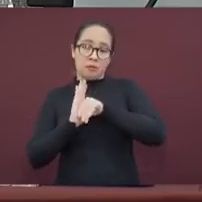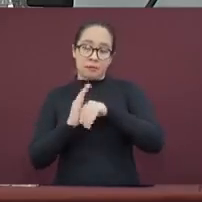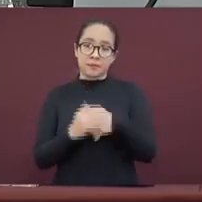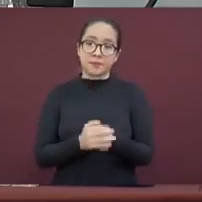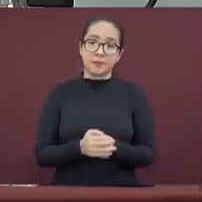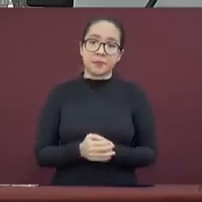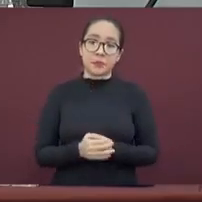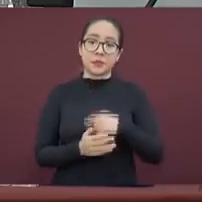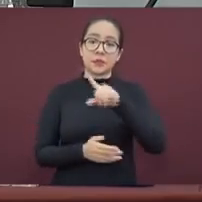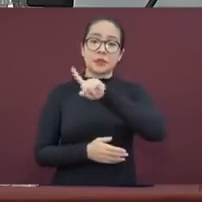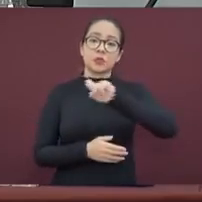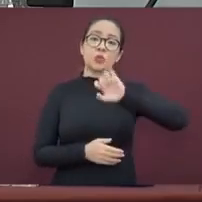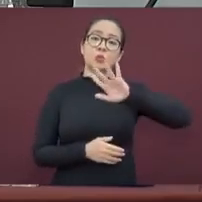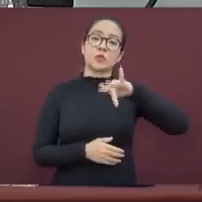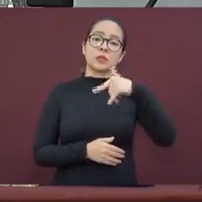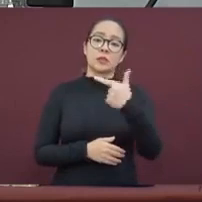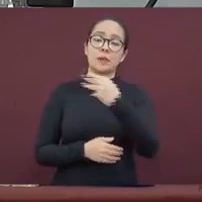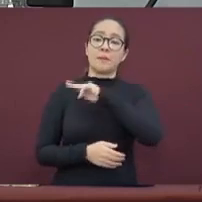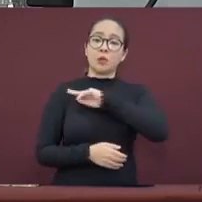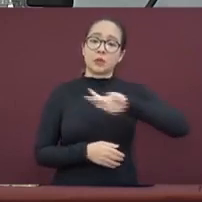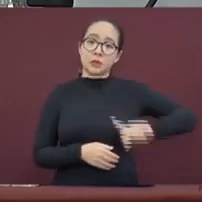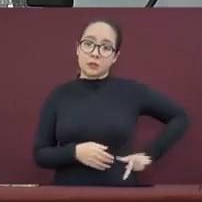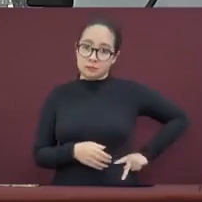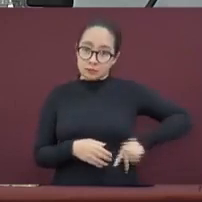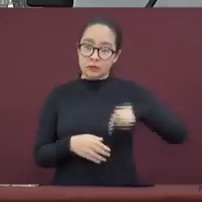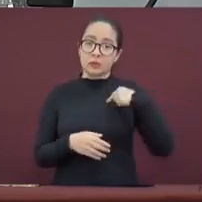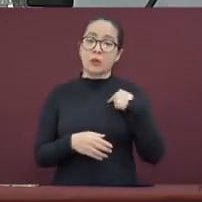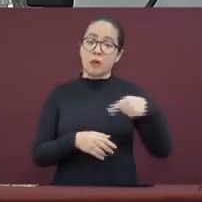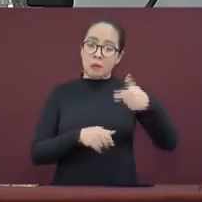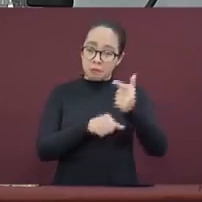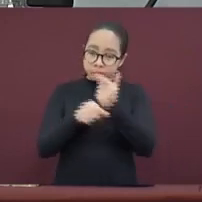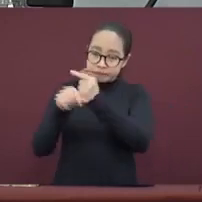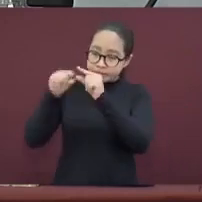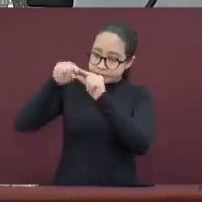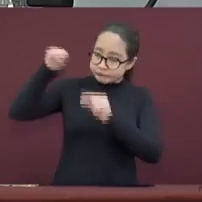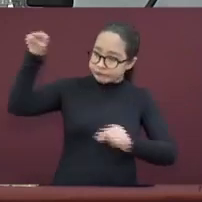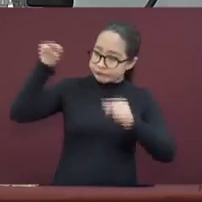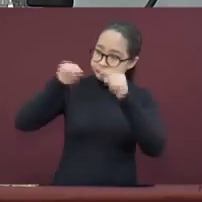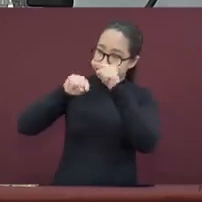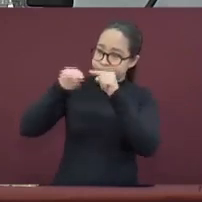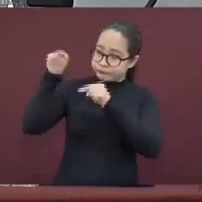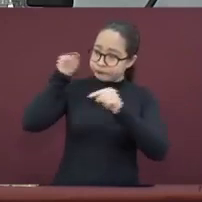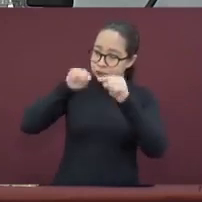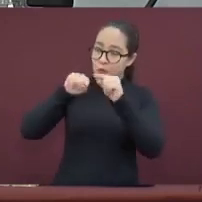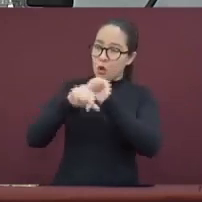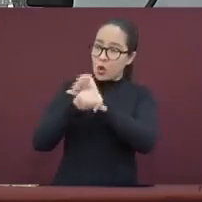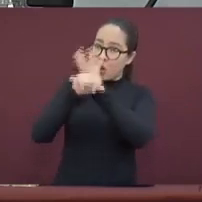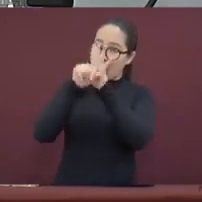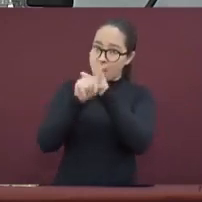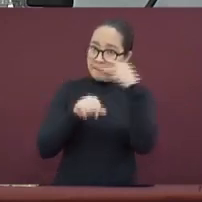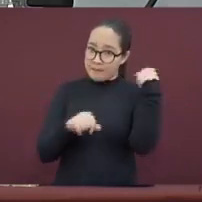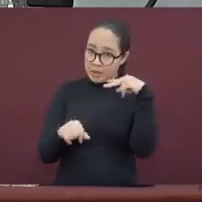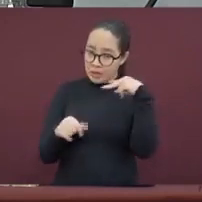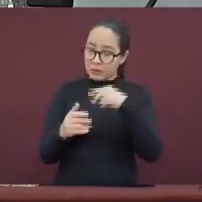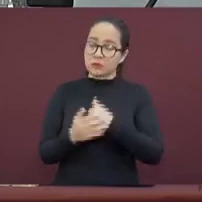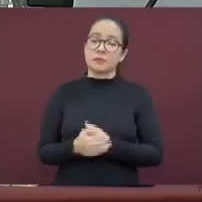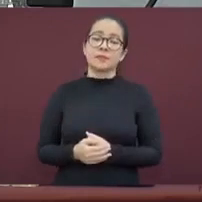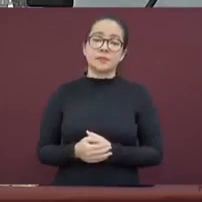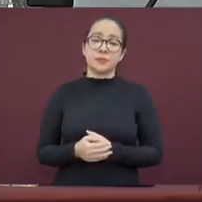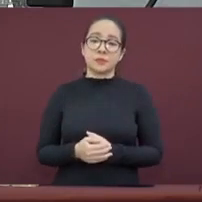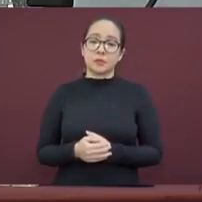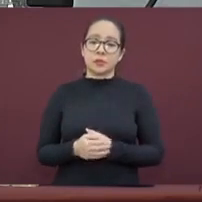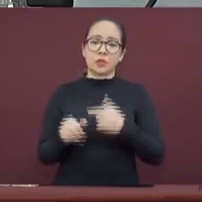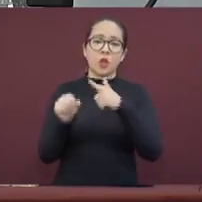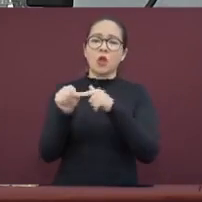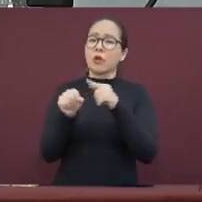157 municipios en donde se han identificado los casos positivos 19 en la entidad los